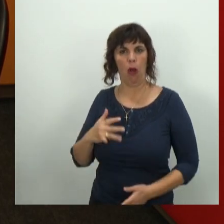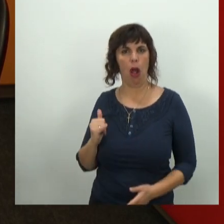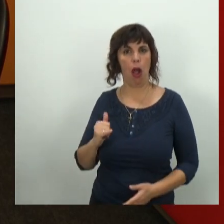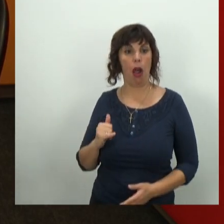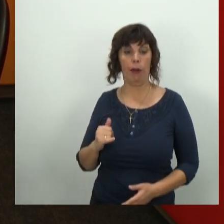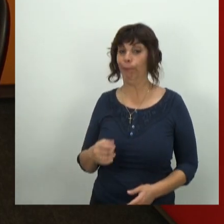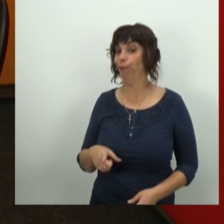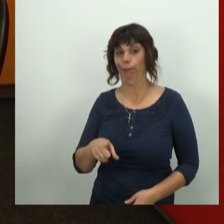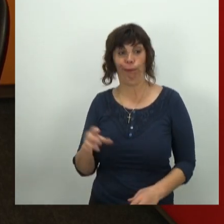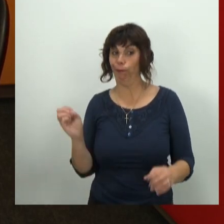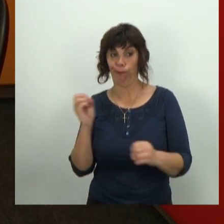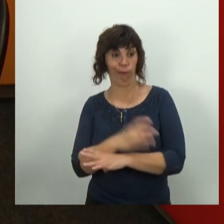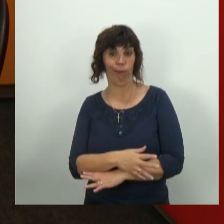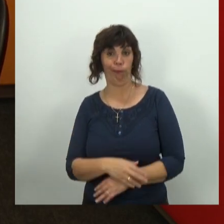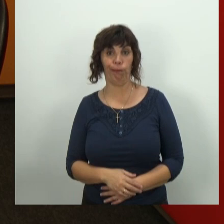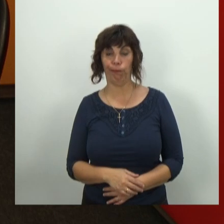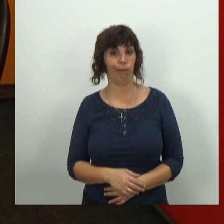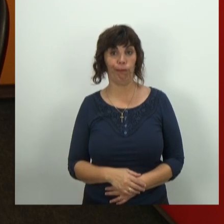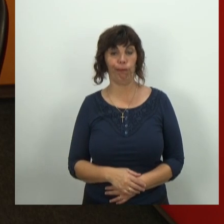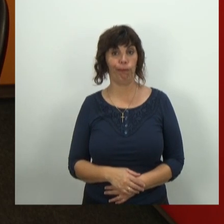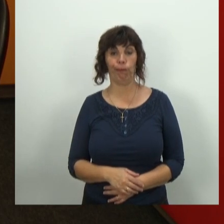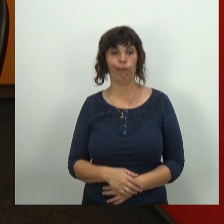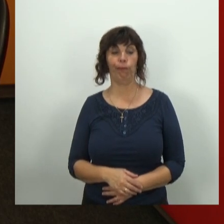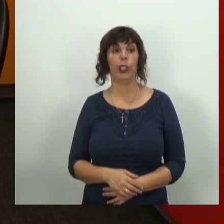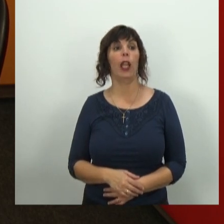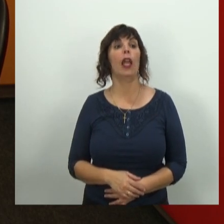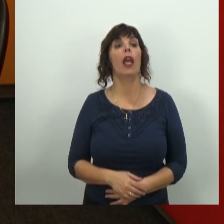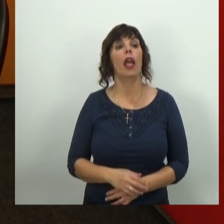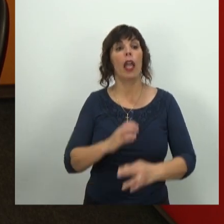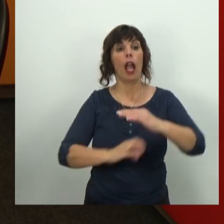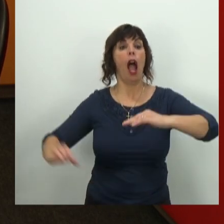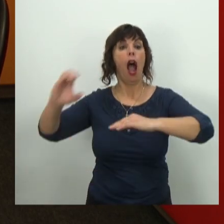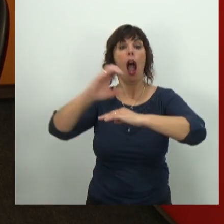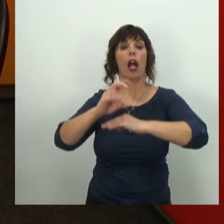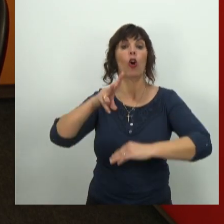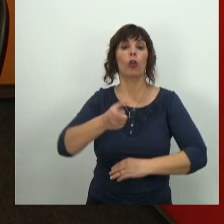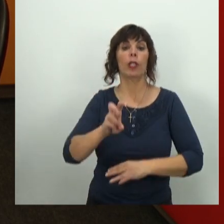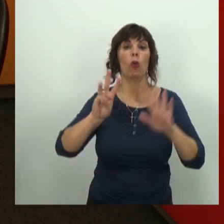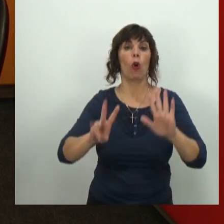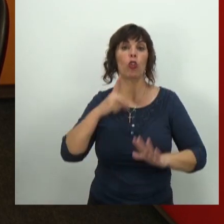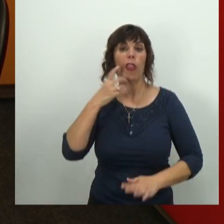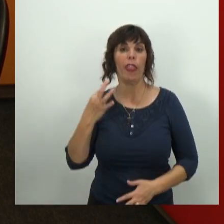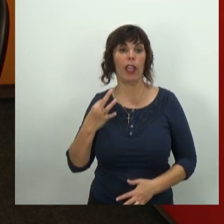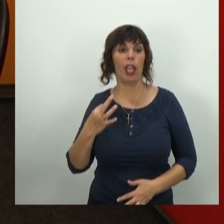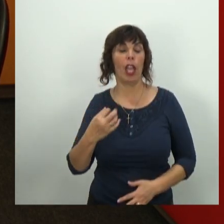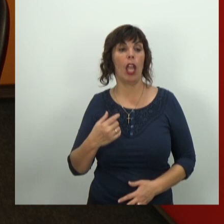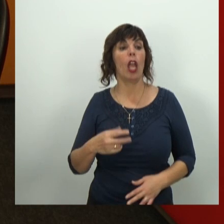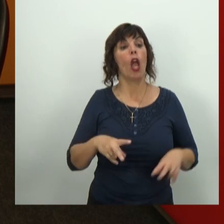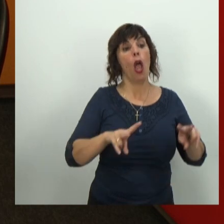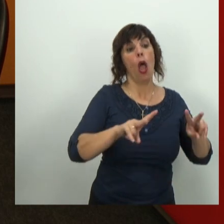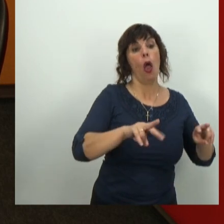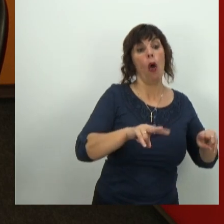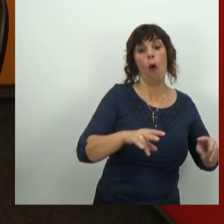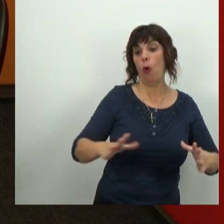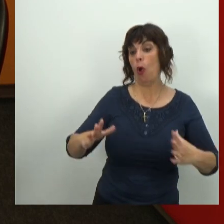estáis muy equivocados. Ageo 2:8 dice, mía es la plata, mía es el oro.